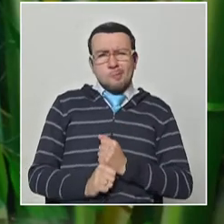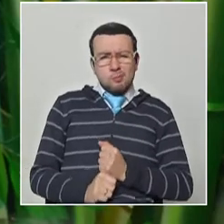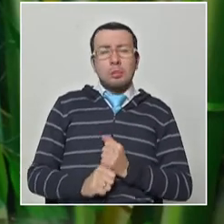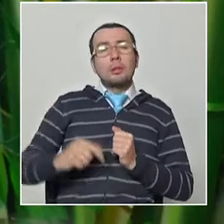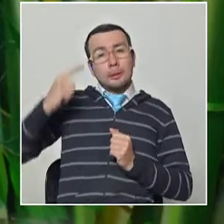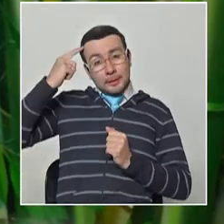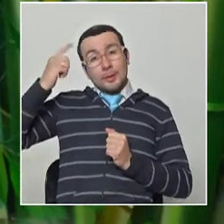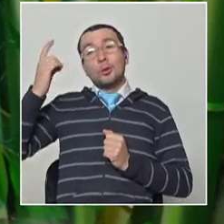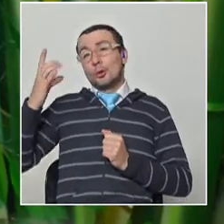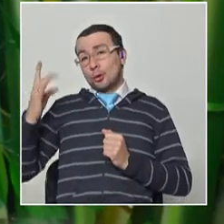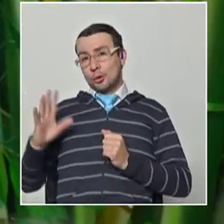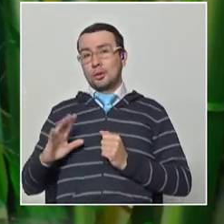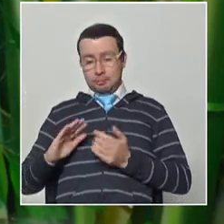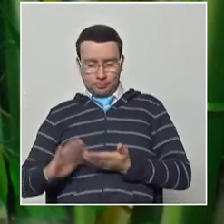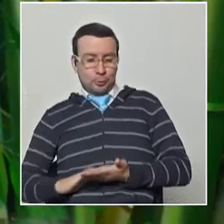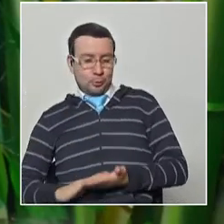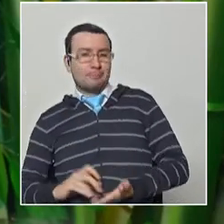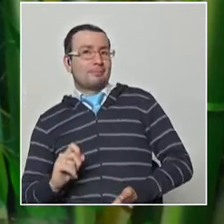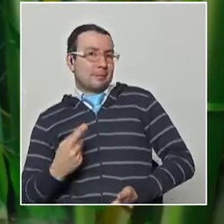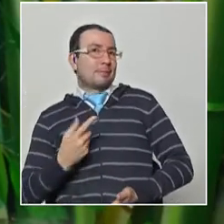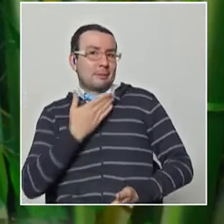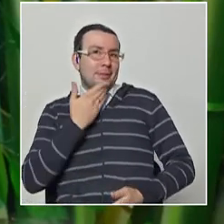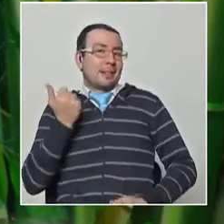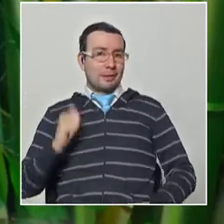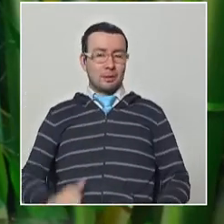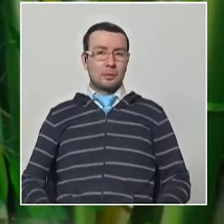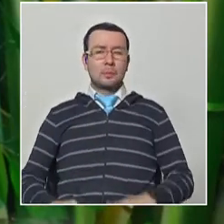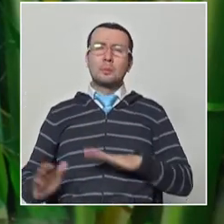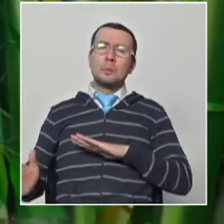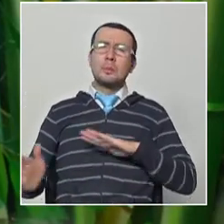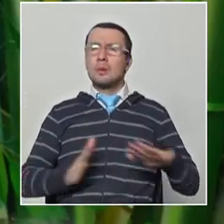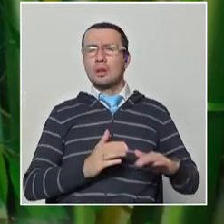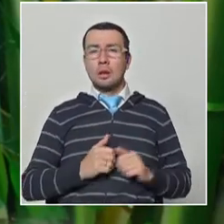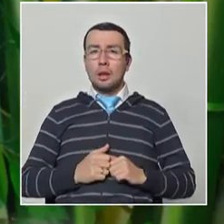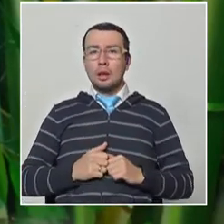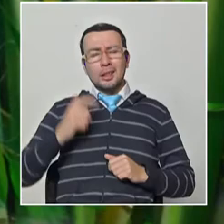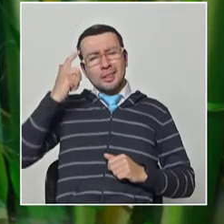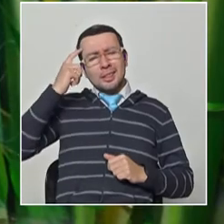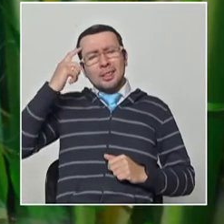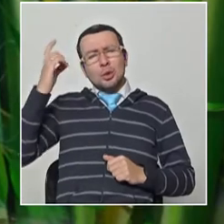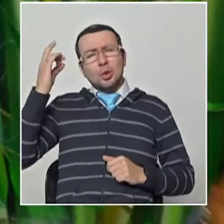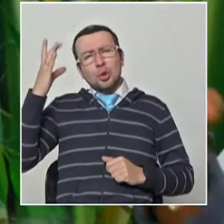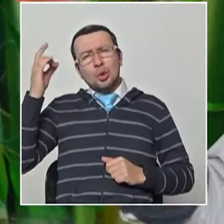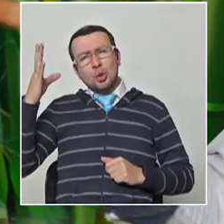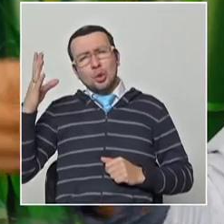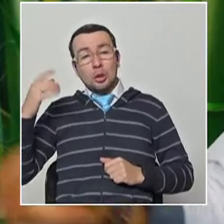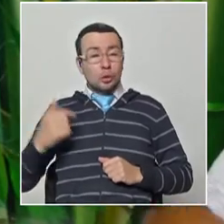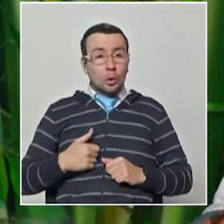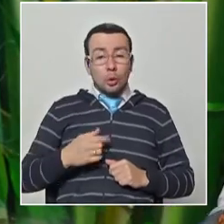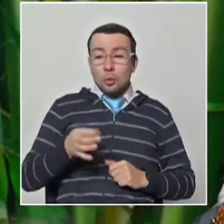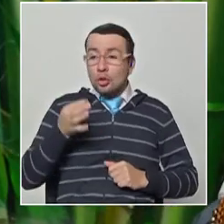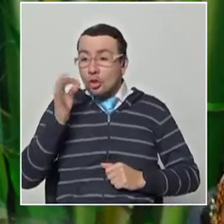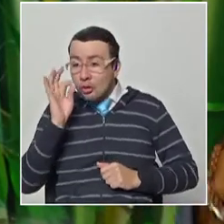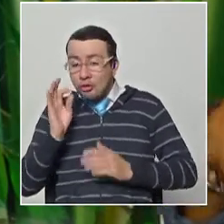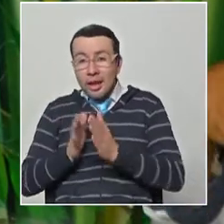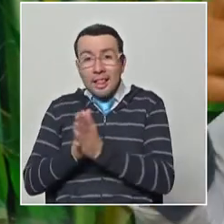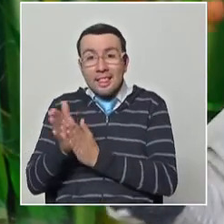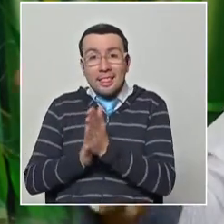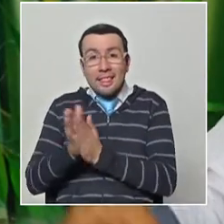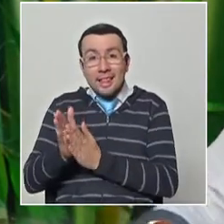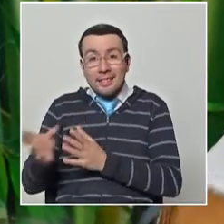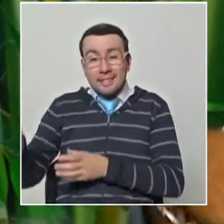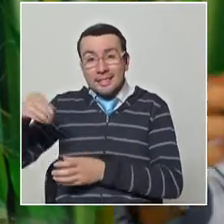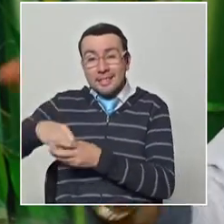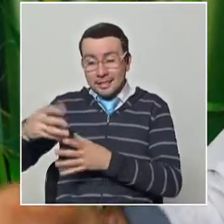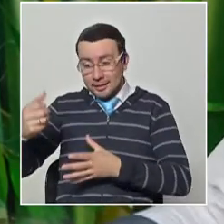para que vean a tratar a mi un dolor de cabeza con una pastilla si es que yo estoy comiendo café con leche si estoy